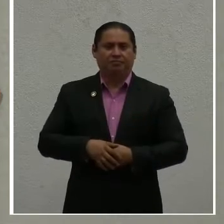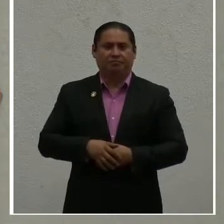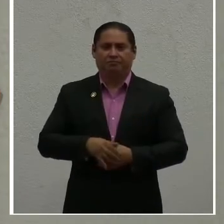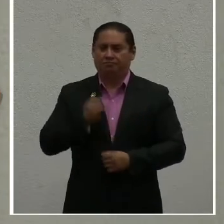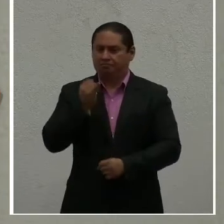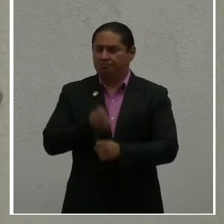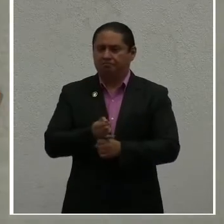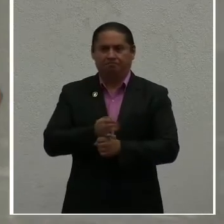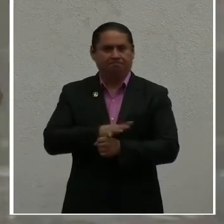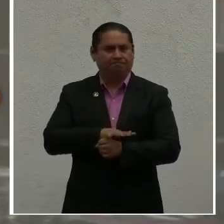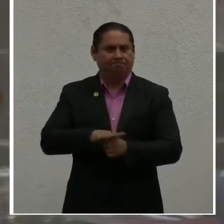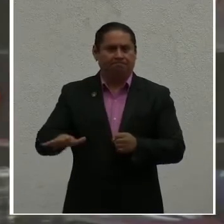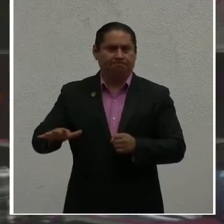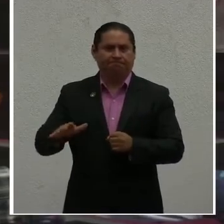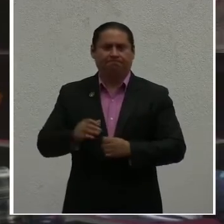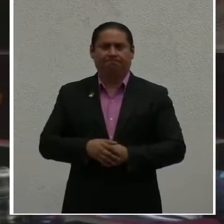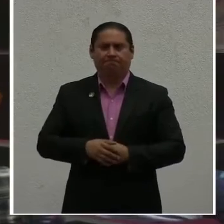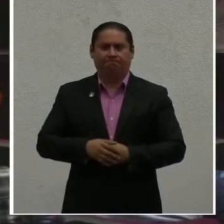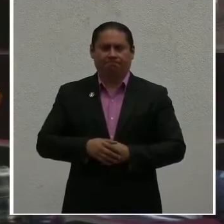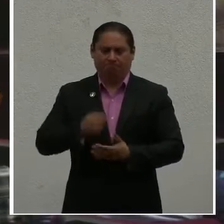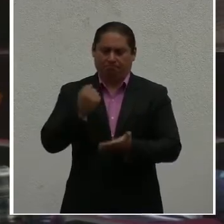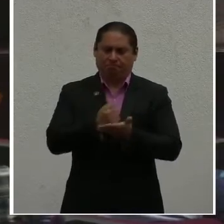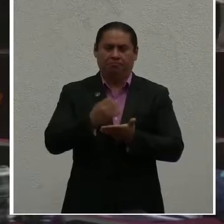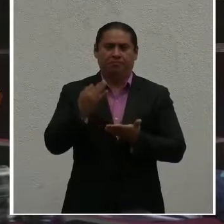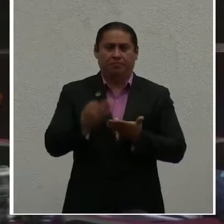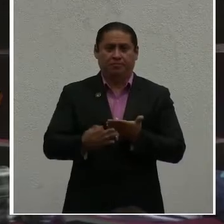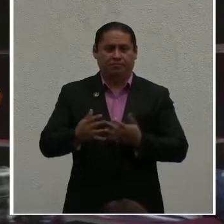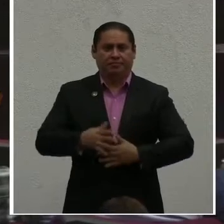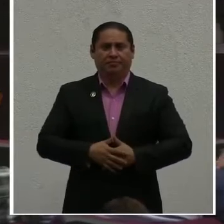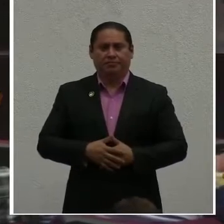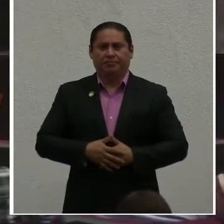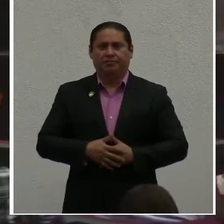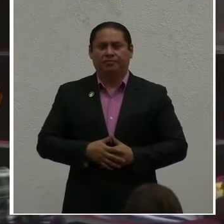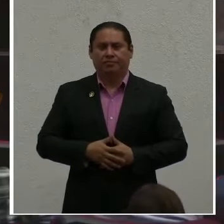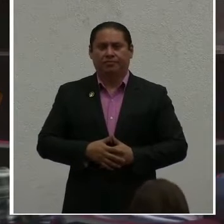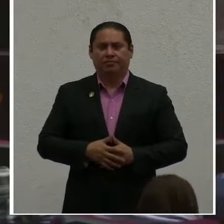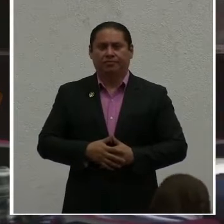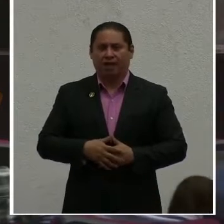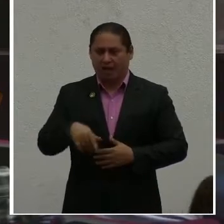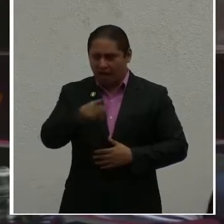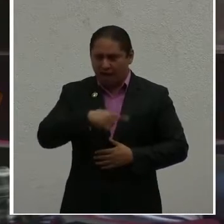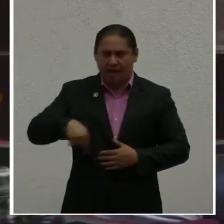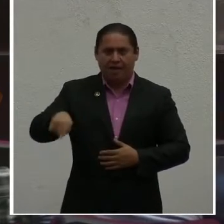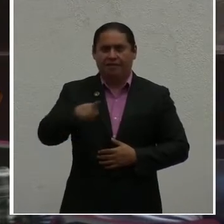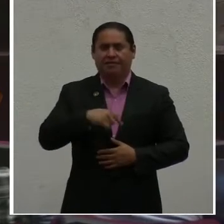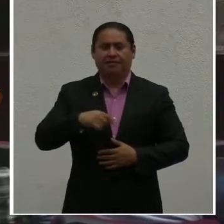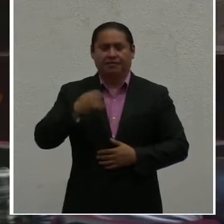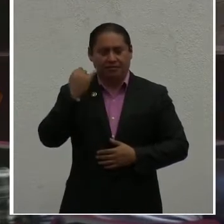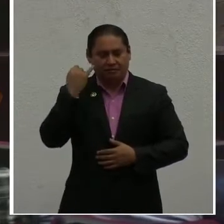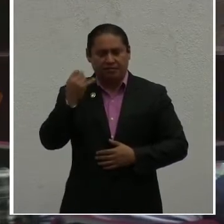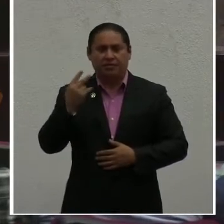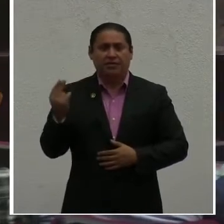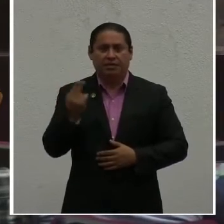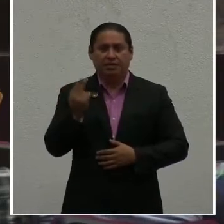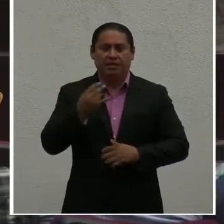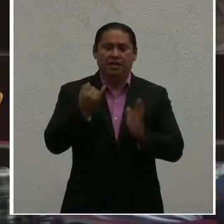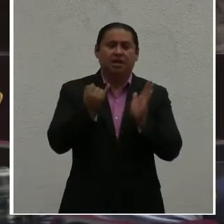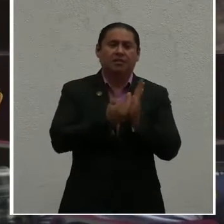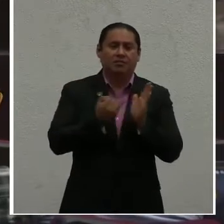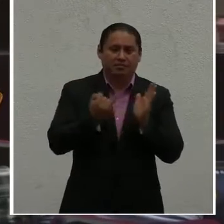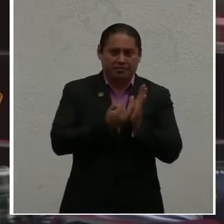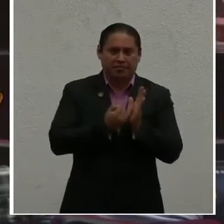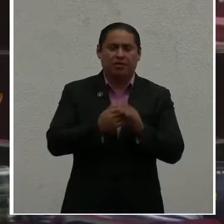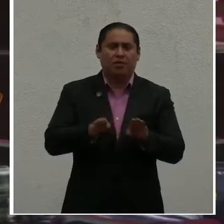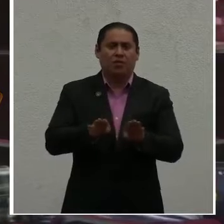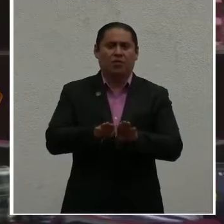actos inconstitucionales. Las legislaturas locales debemos diseñar aprobaciones de impuestos tomando en